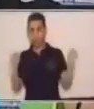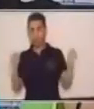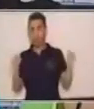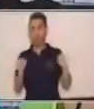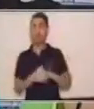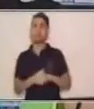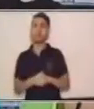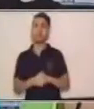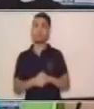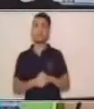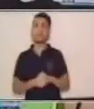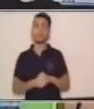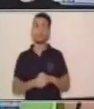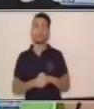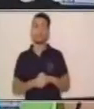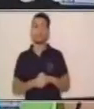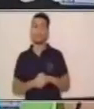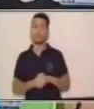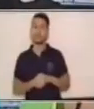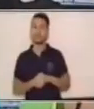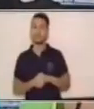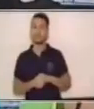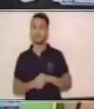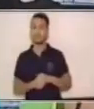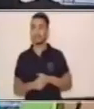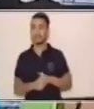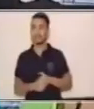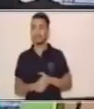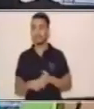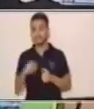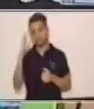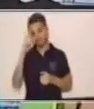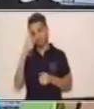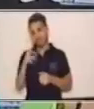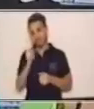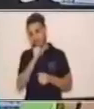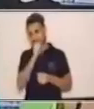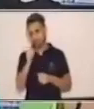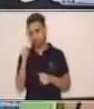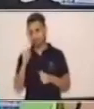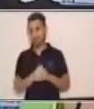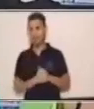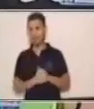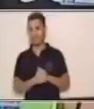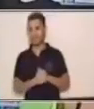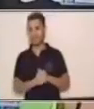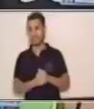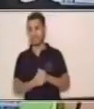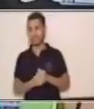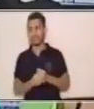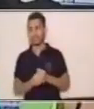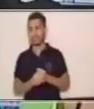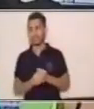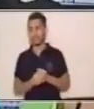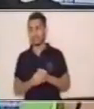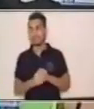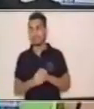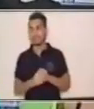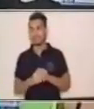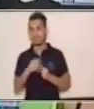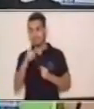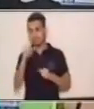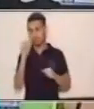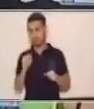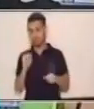¡Pum! ¿Verdad? Entonces, ¿se les quedó la cancioncita? ¿Sí? Muy bien. Mientras voy dándole vuelta, tú en